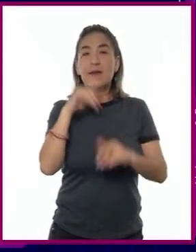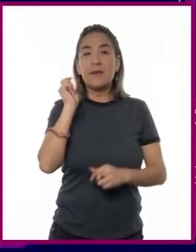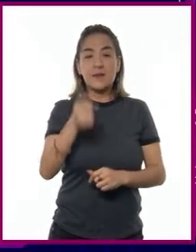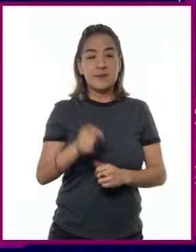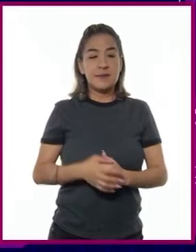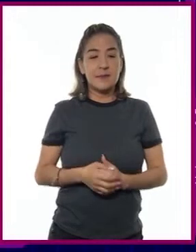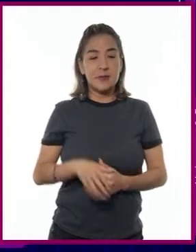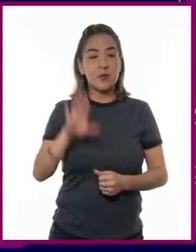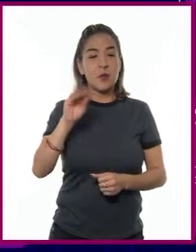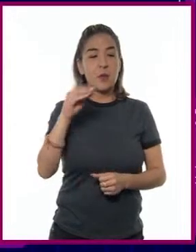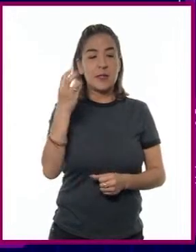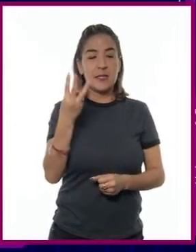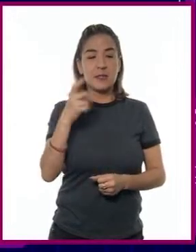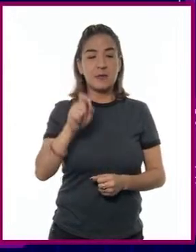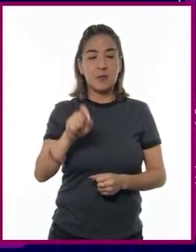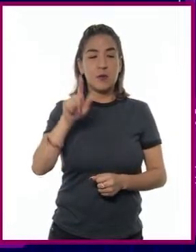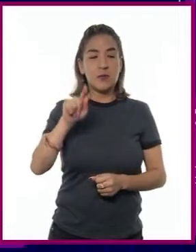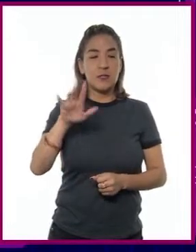de